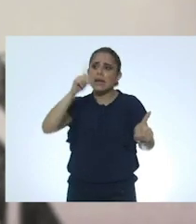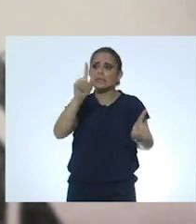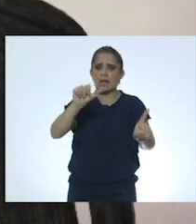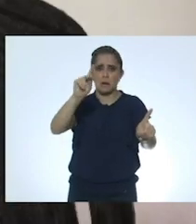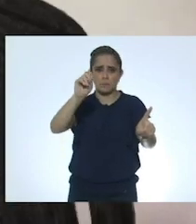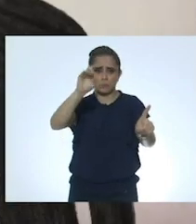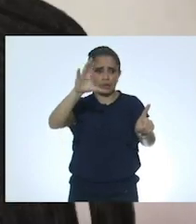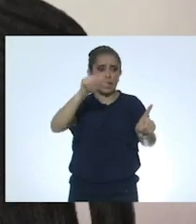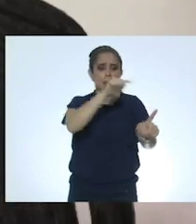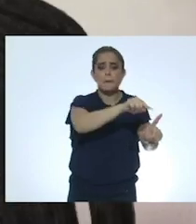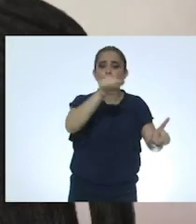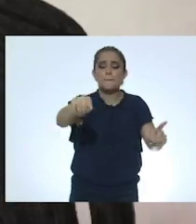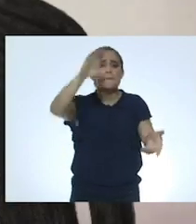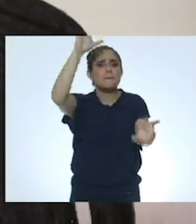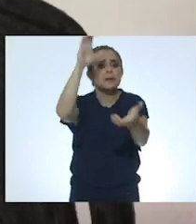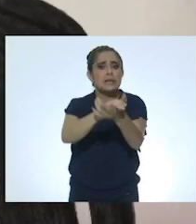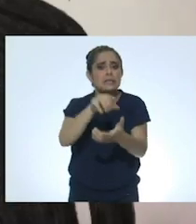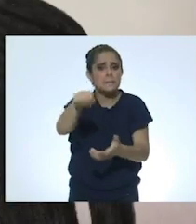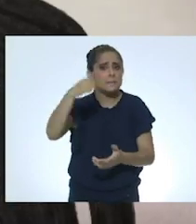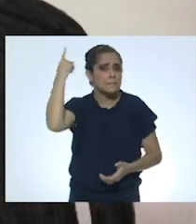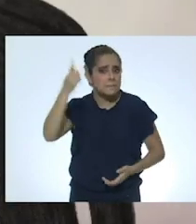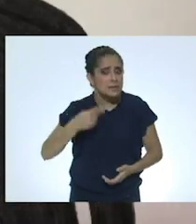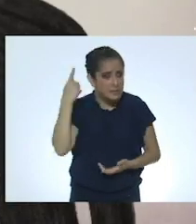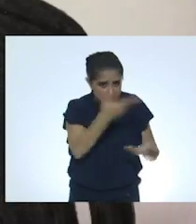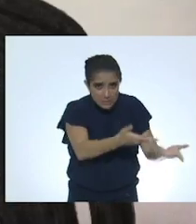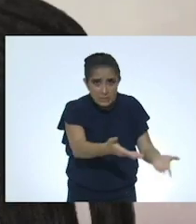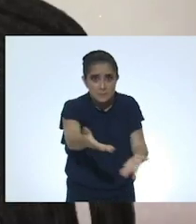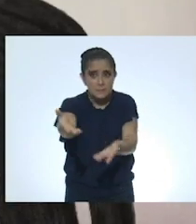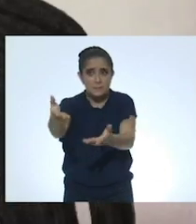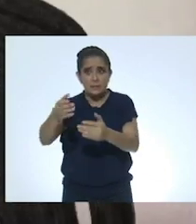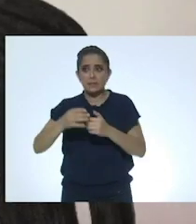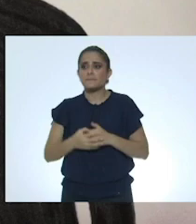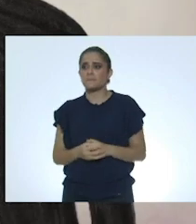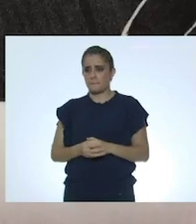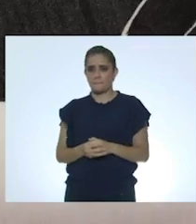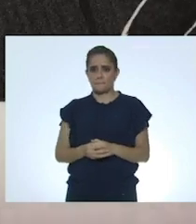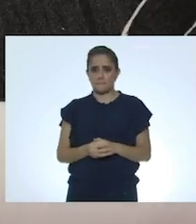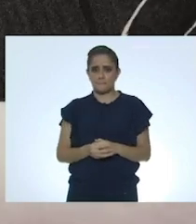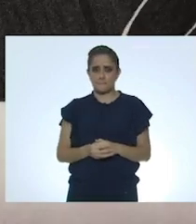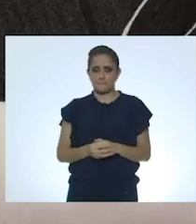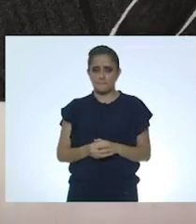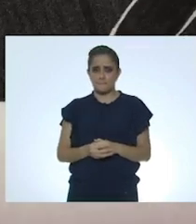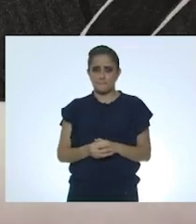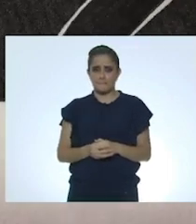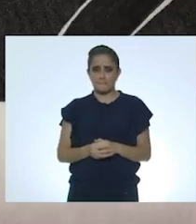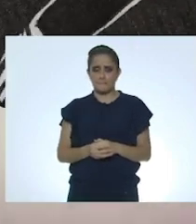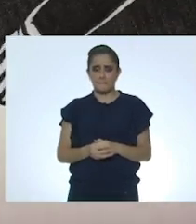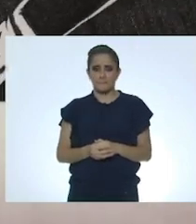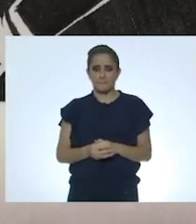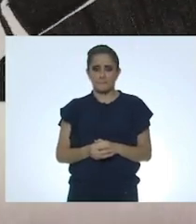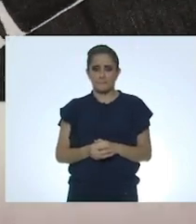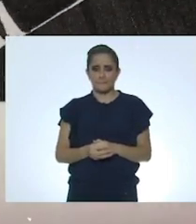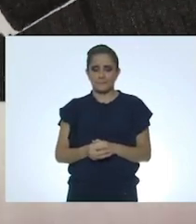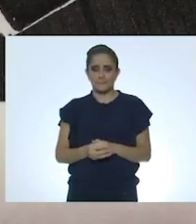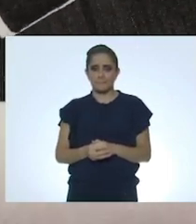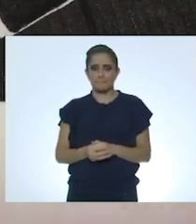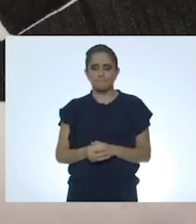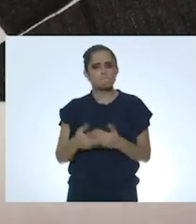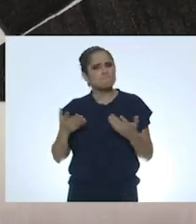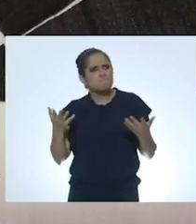jini. Jaikes tika viniza. Gichaganaji ni rei wabike. Nin